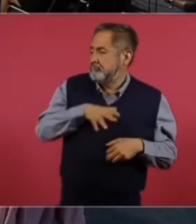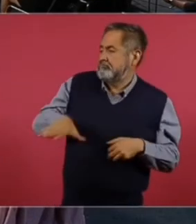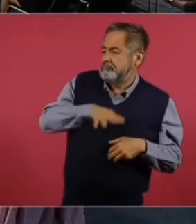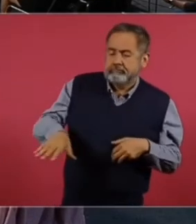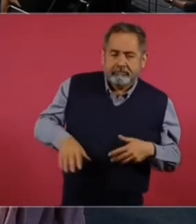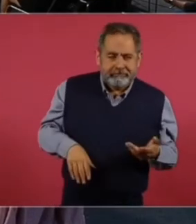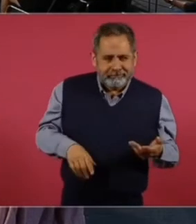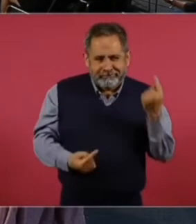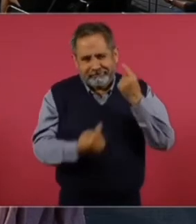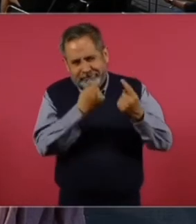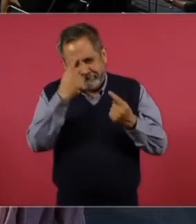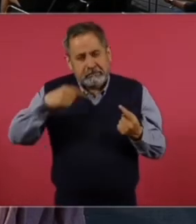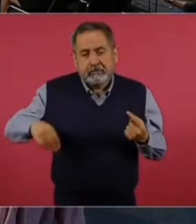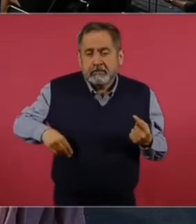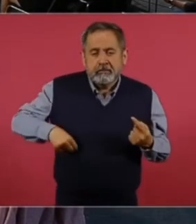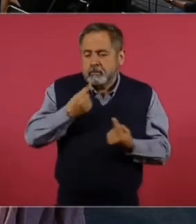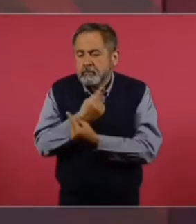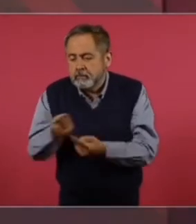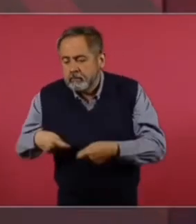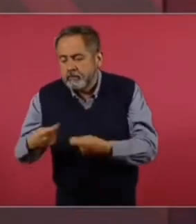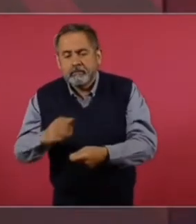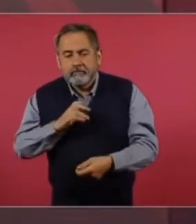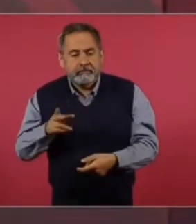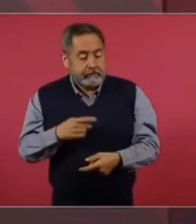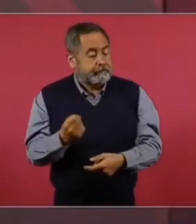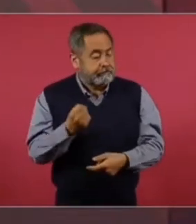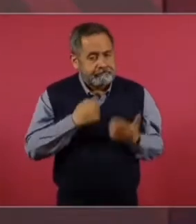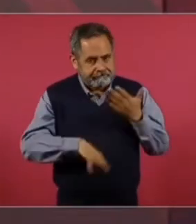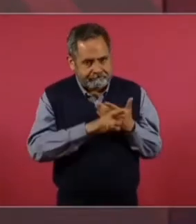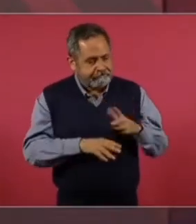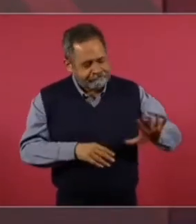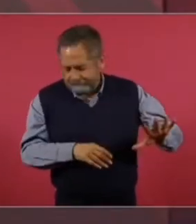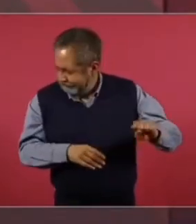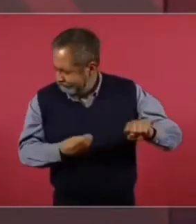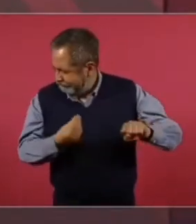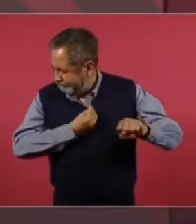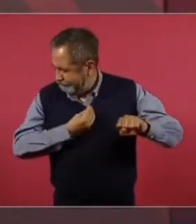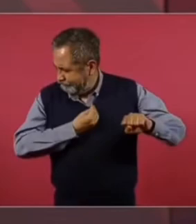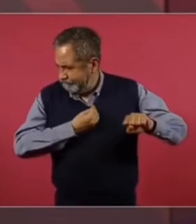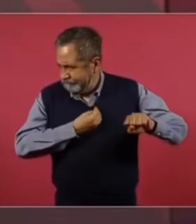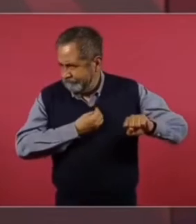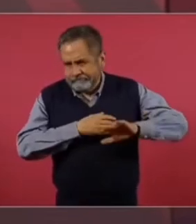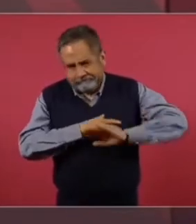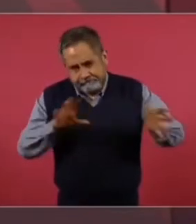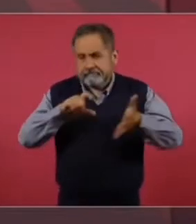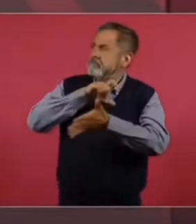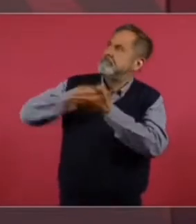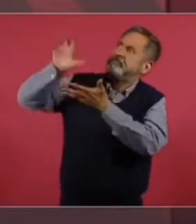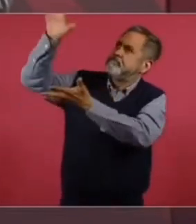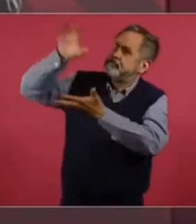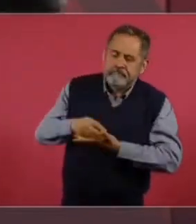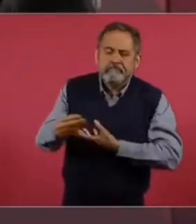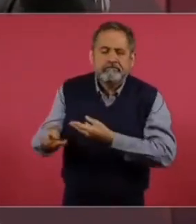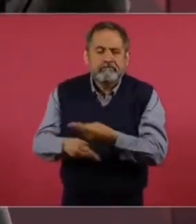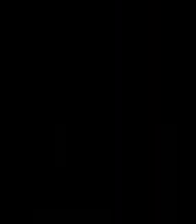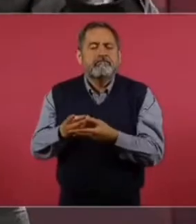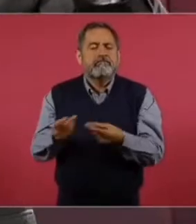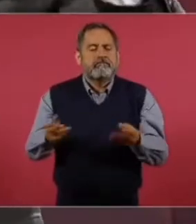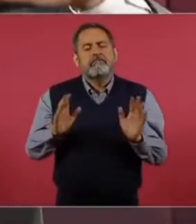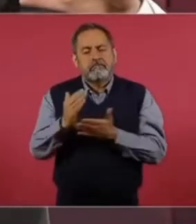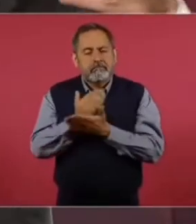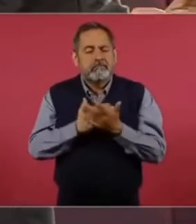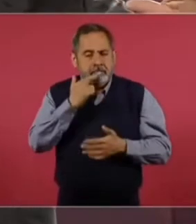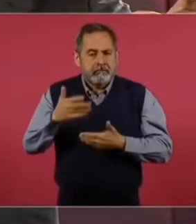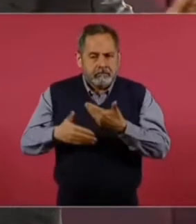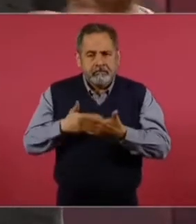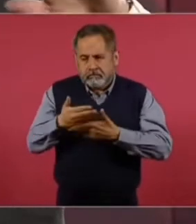los niños. O sea, muy fuerte. Aguantamos, resistimos y ya, eso se resolvió. Y sirvió